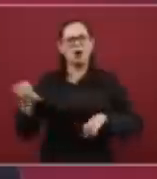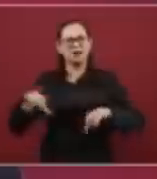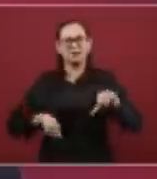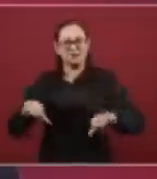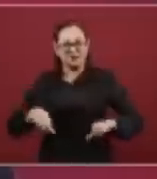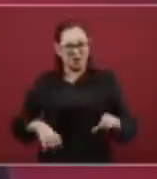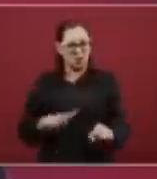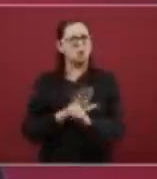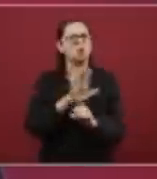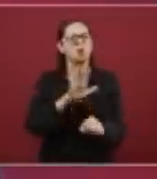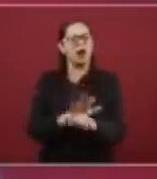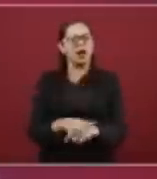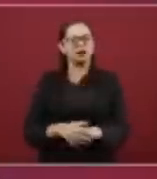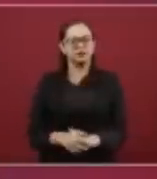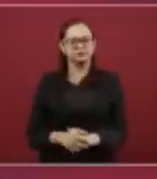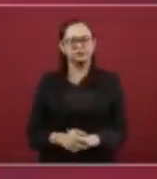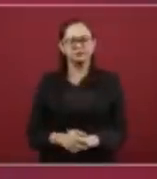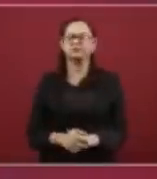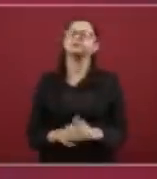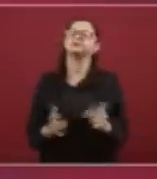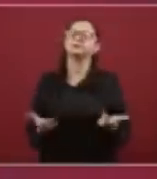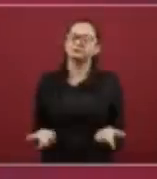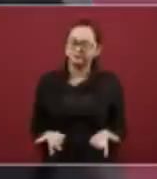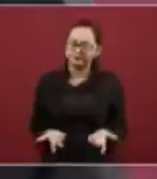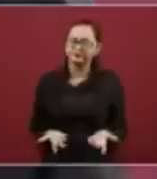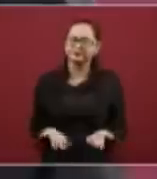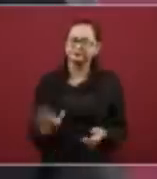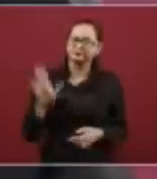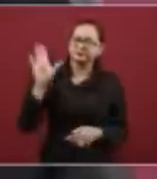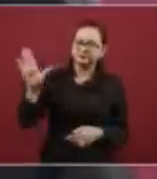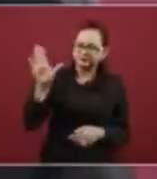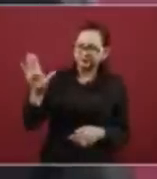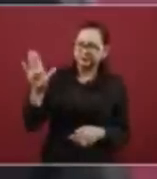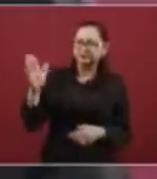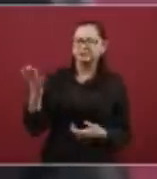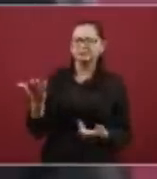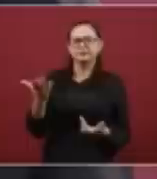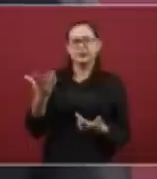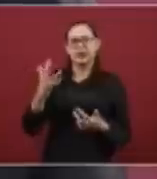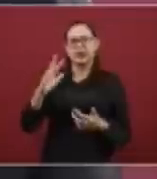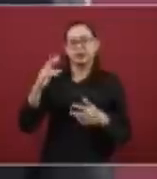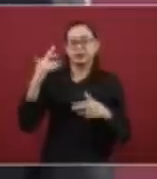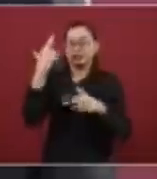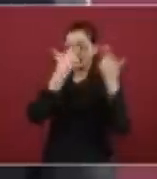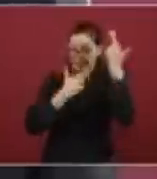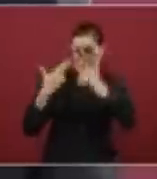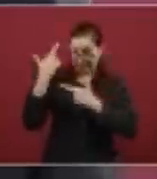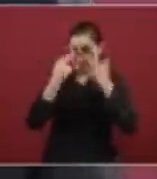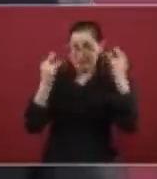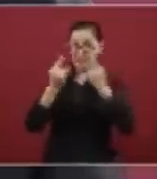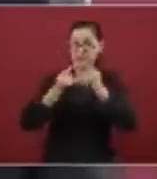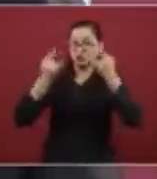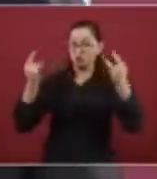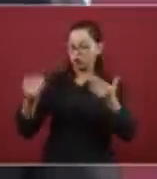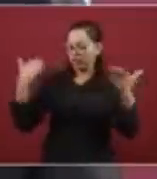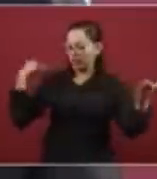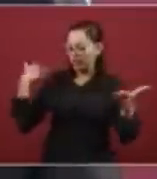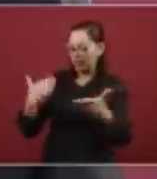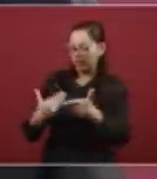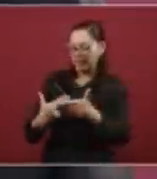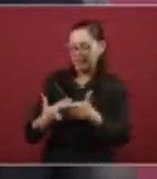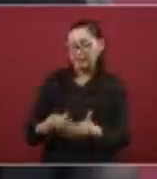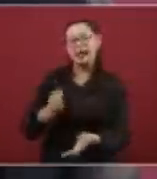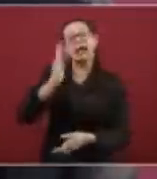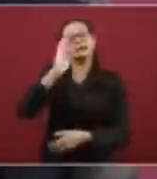ver, vamos a ponernos al corriente, vamos a reconocer agravios